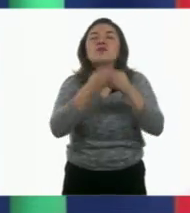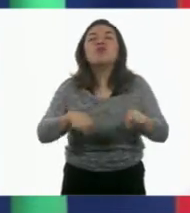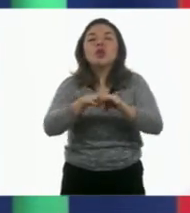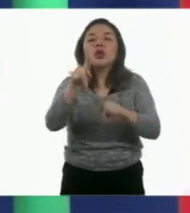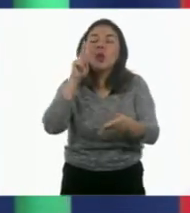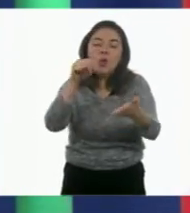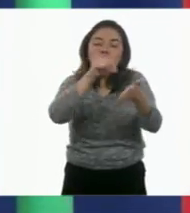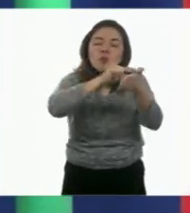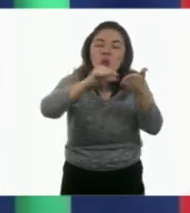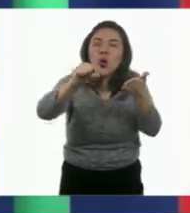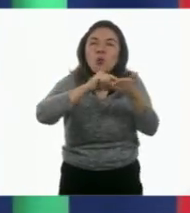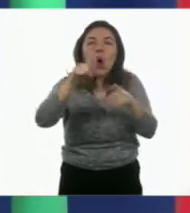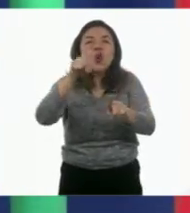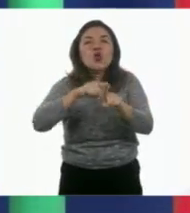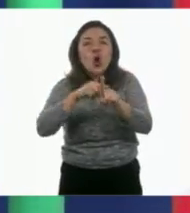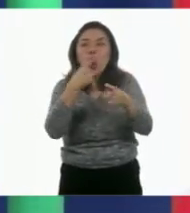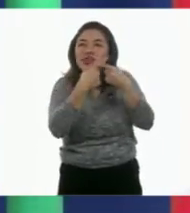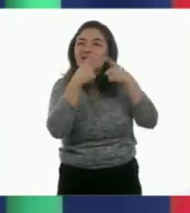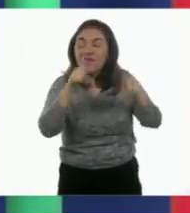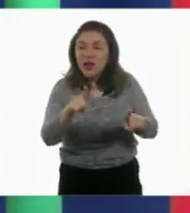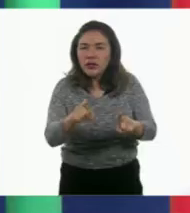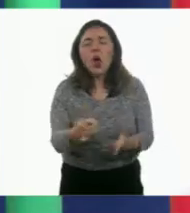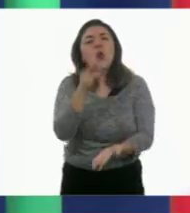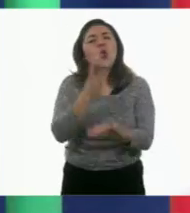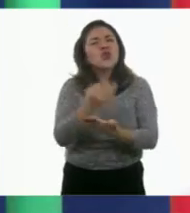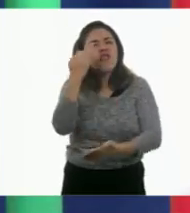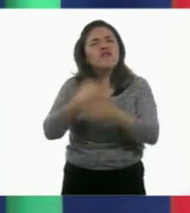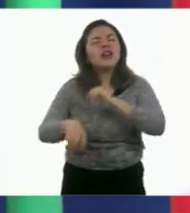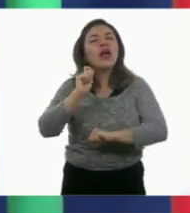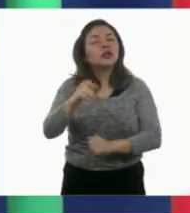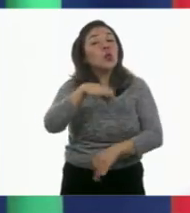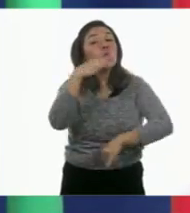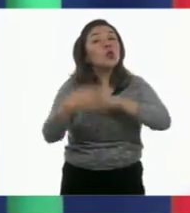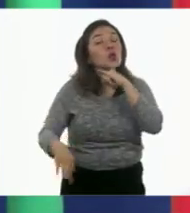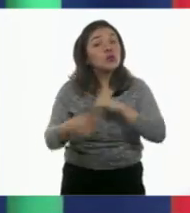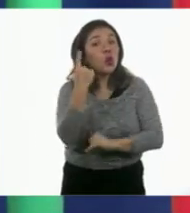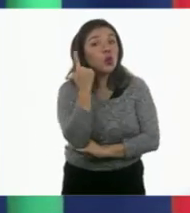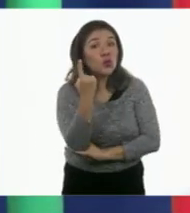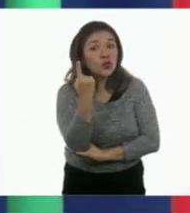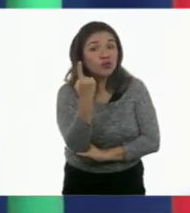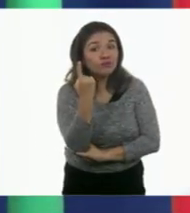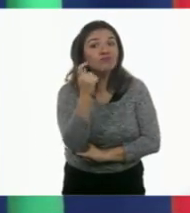subrayarlas. Lo único que haría falta es el último paso,